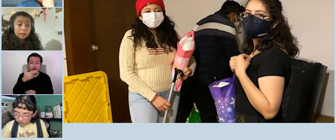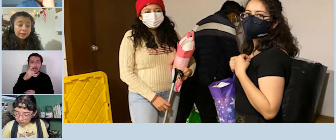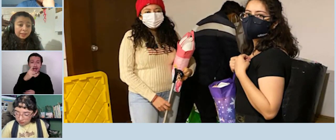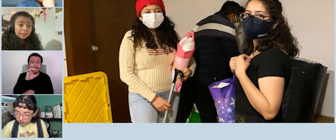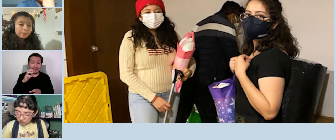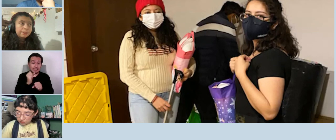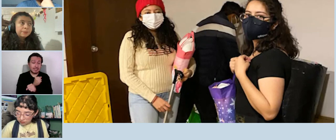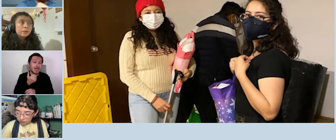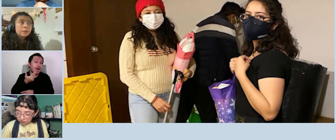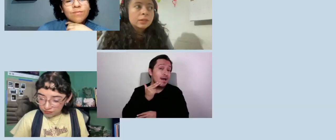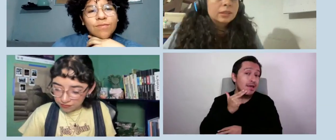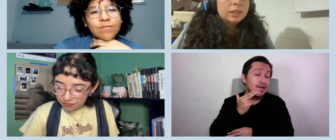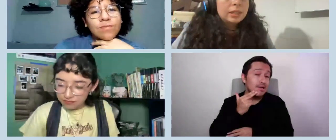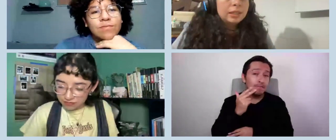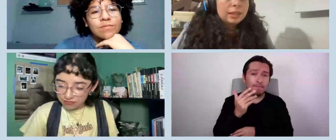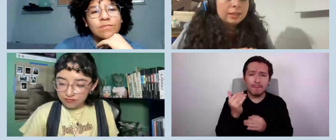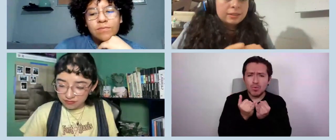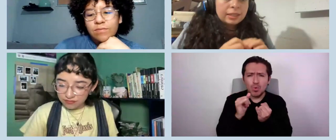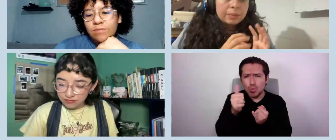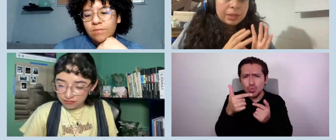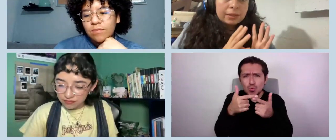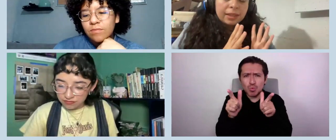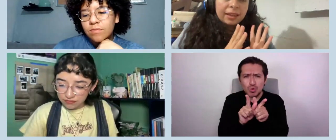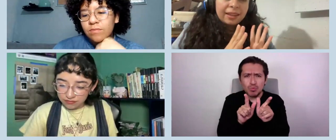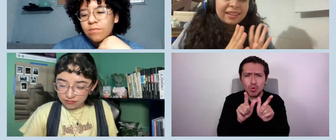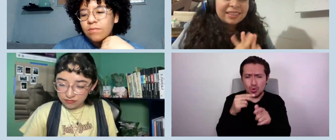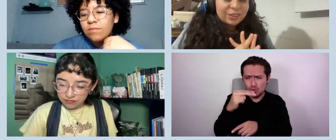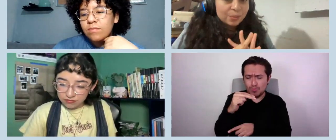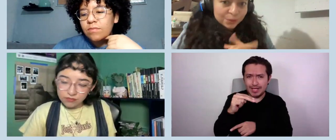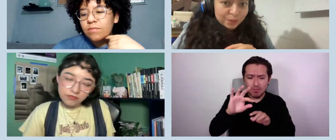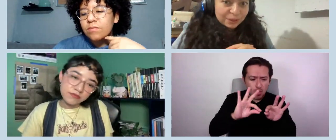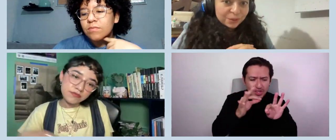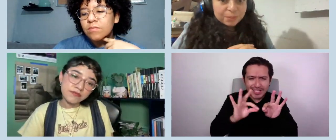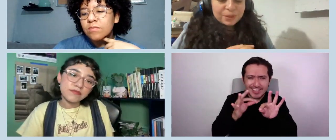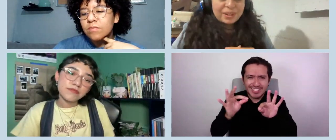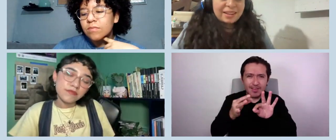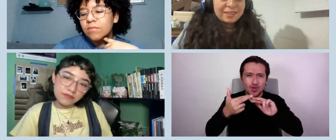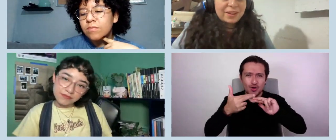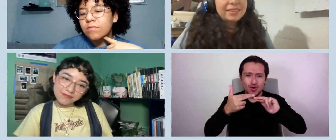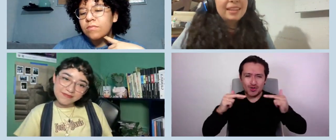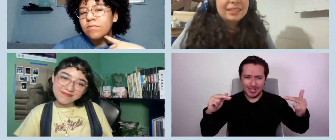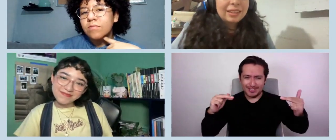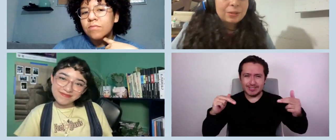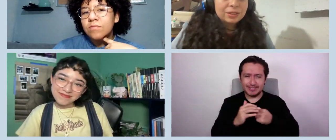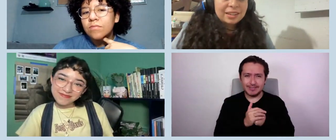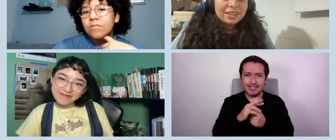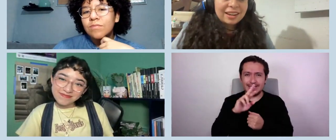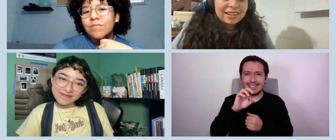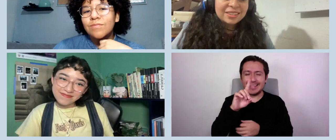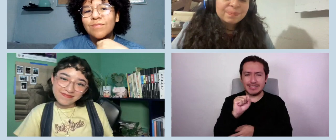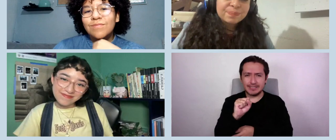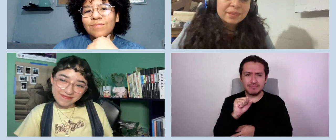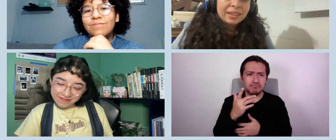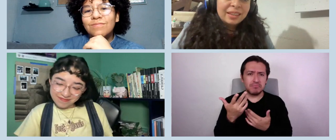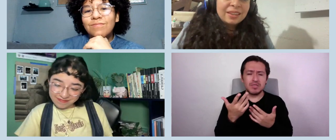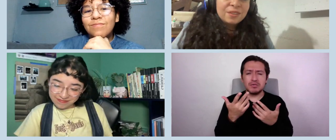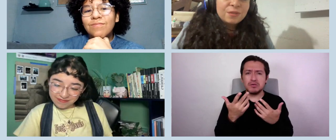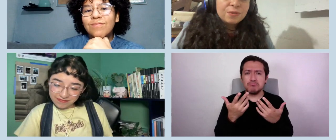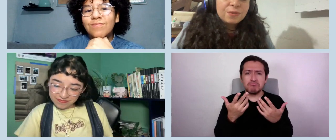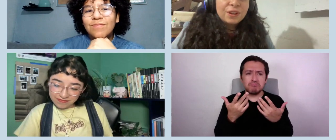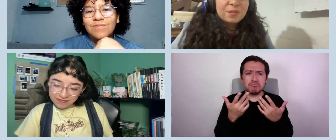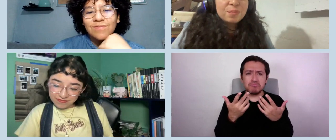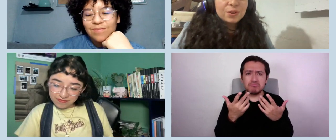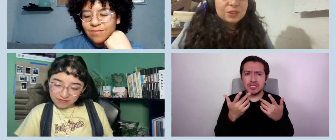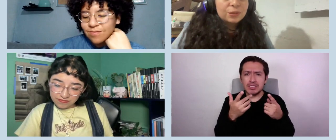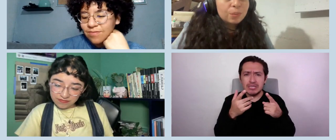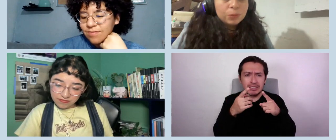Tejiendo redes y este también de el teatro postumano con Manuela Infante entre otras charlas